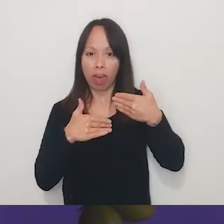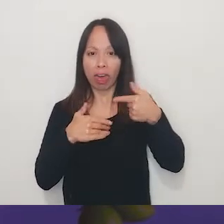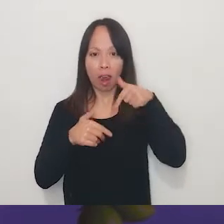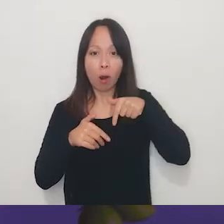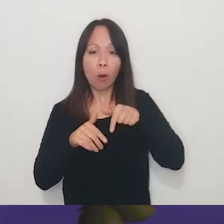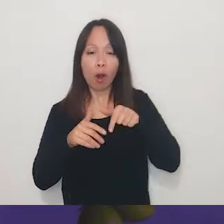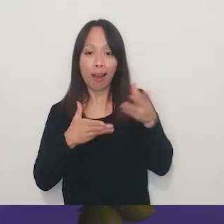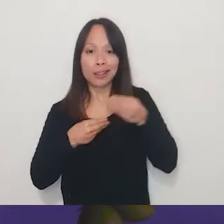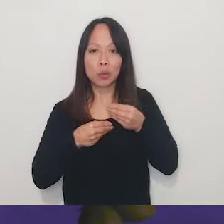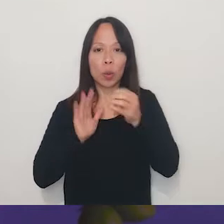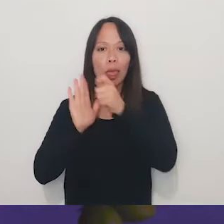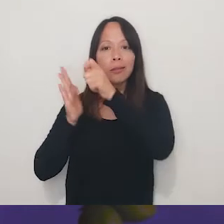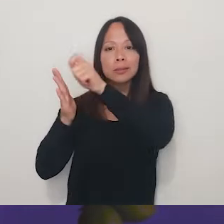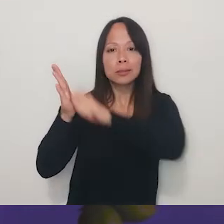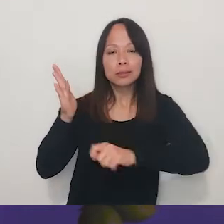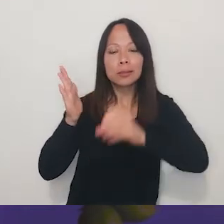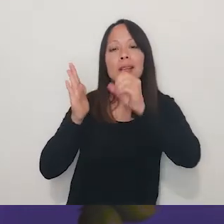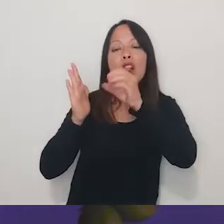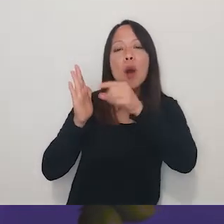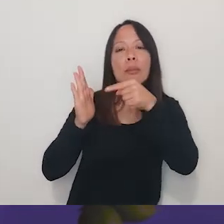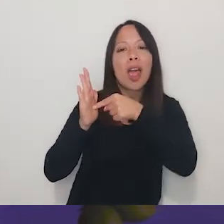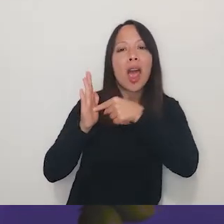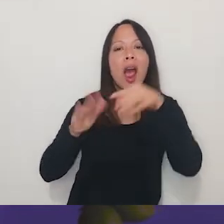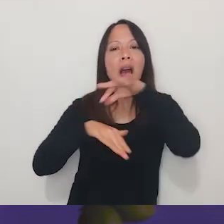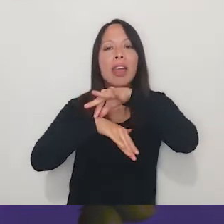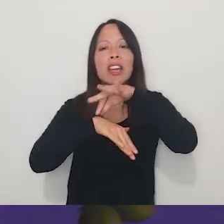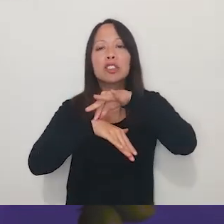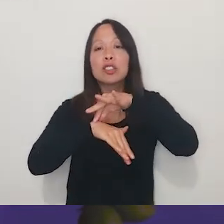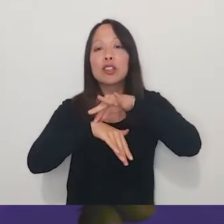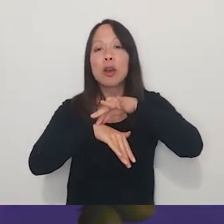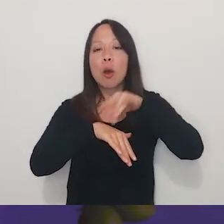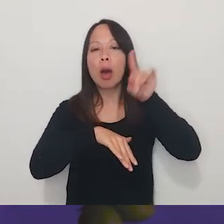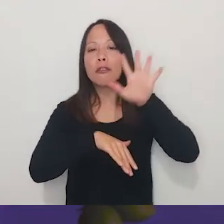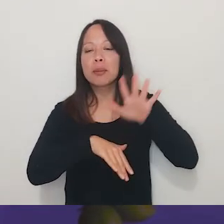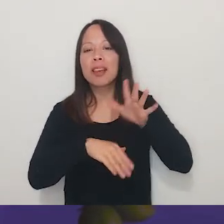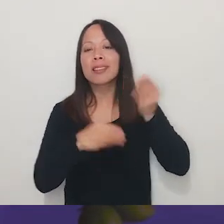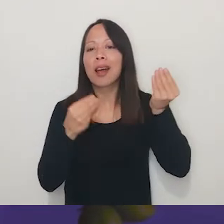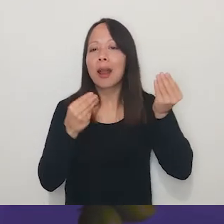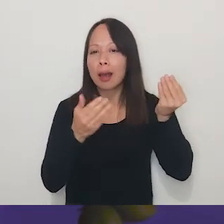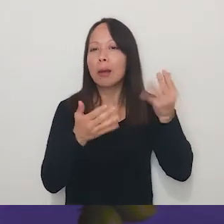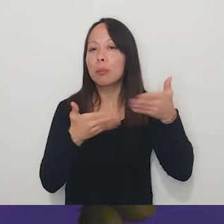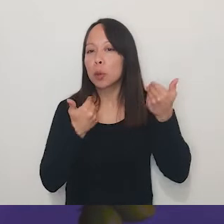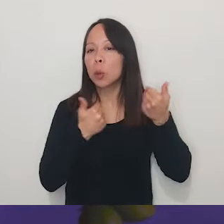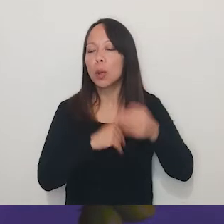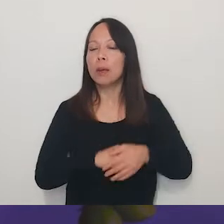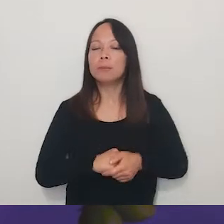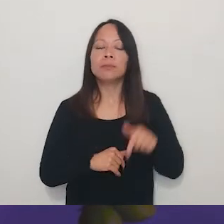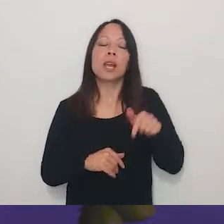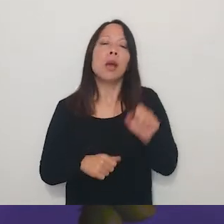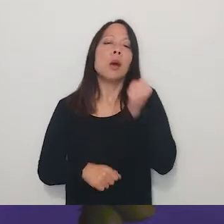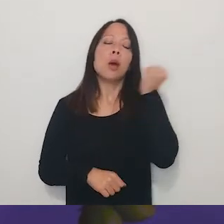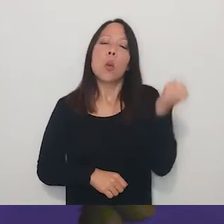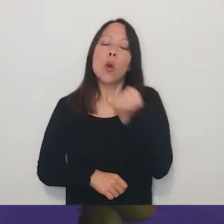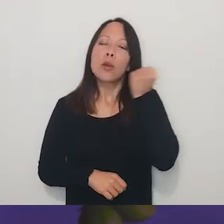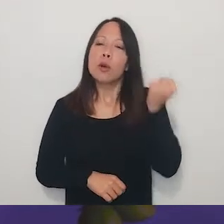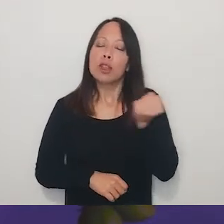que realmente hoy en día ayudan a hacer diagnóstico mucho más rápido que antes. Bueno, es muy